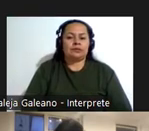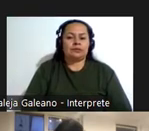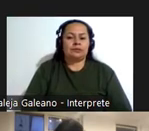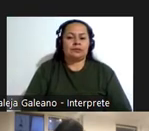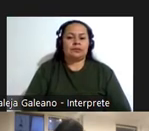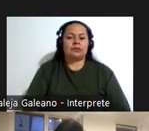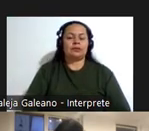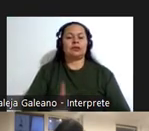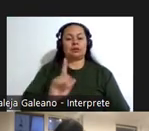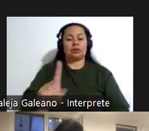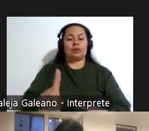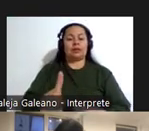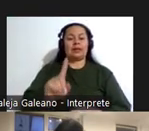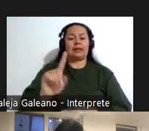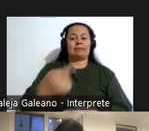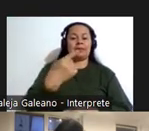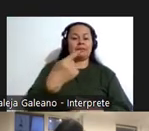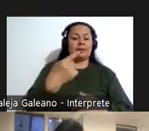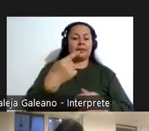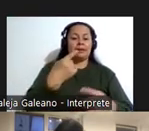Entonces, en la primera discusión,